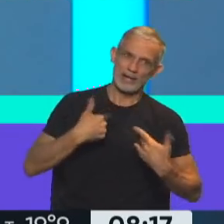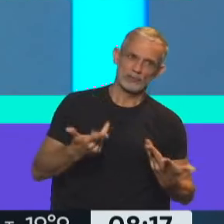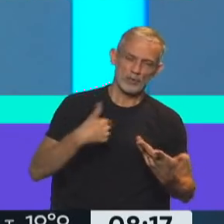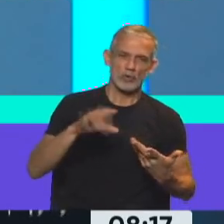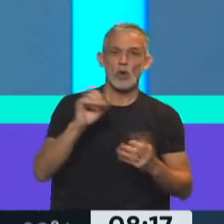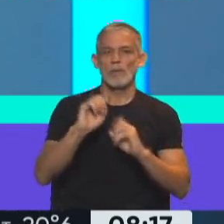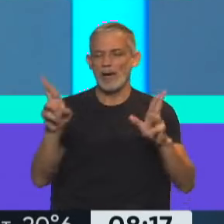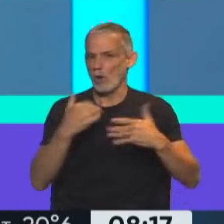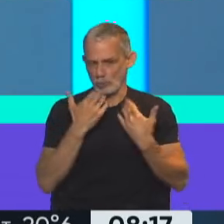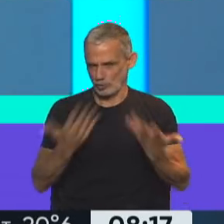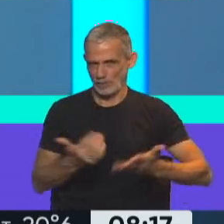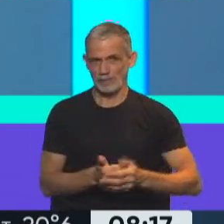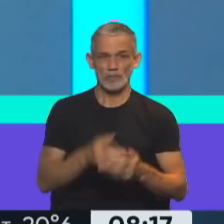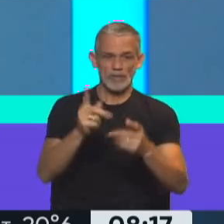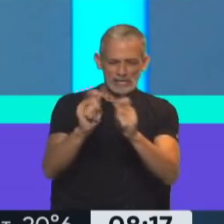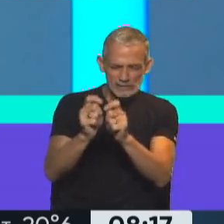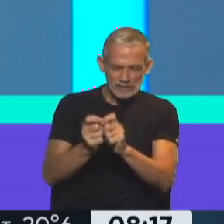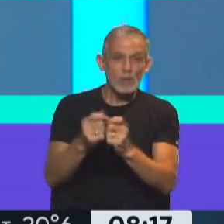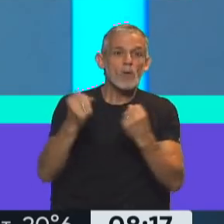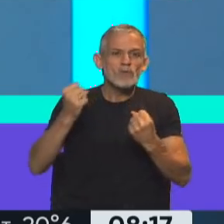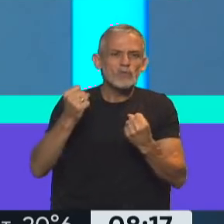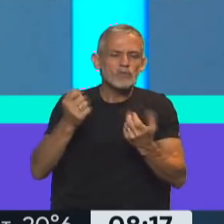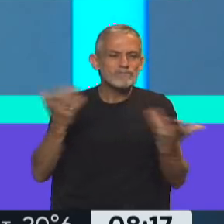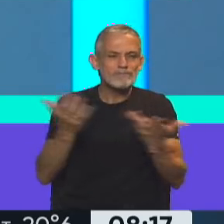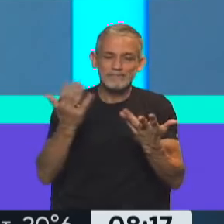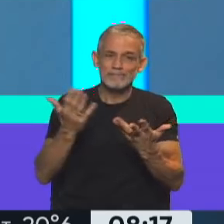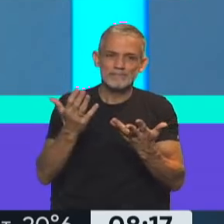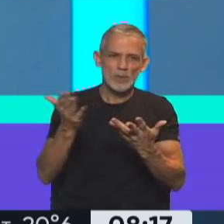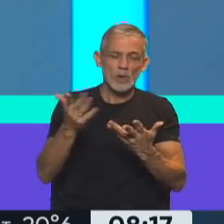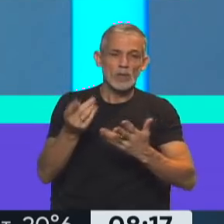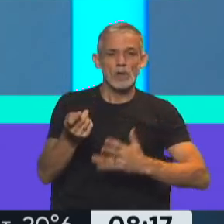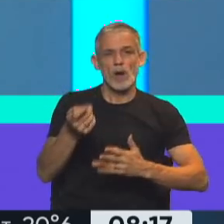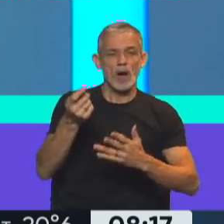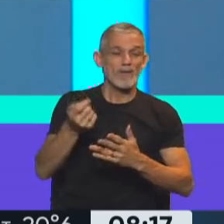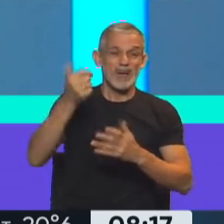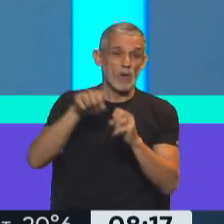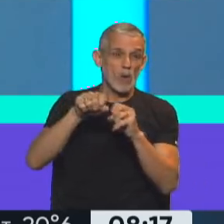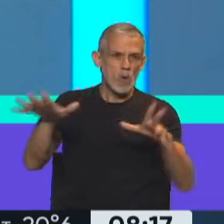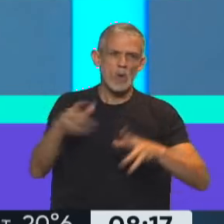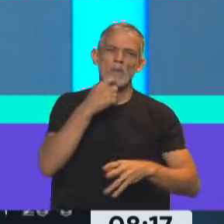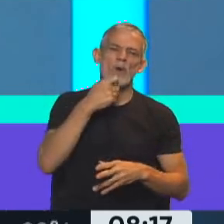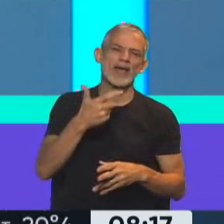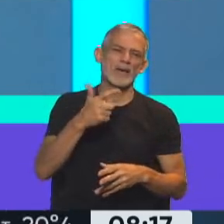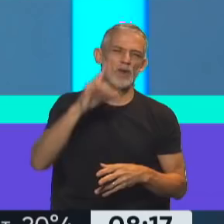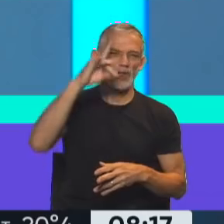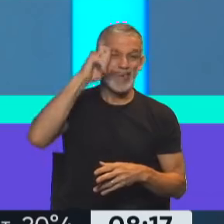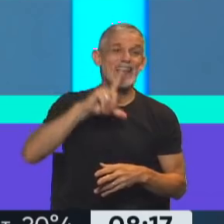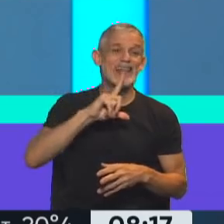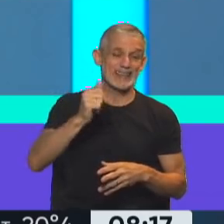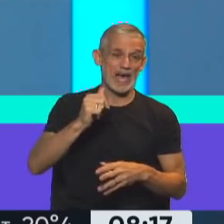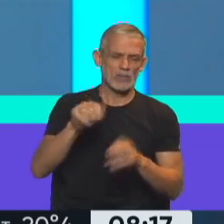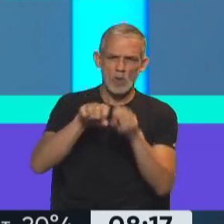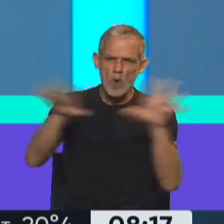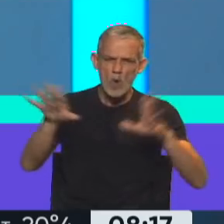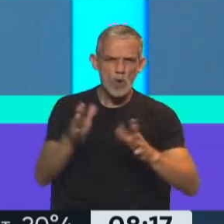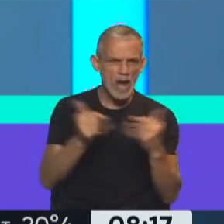Claro. o peor. Las que mutan para que tengan gran facilidad de propagación, como tiene el caso de la Delta, que se propaga más